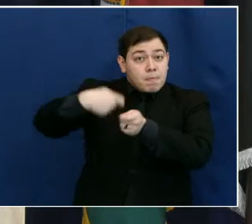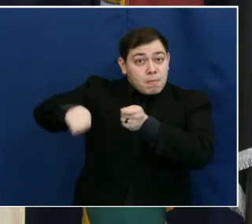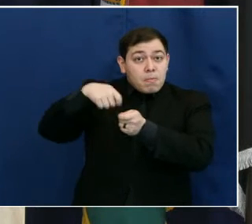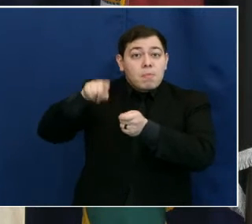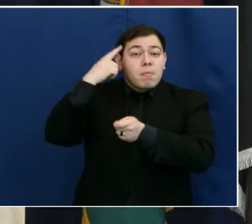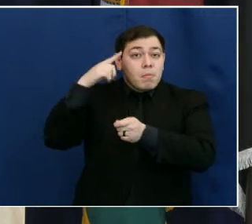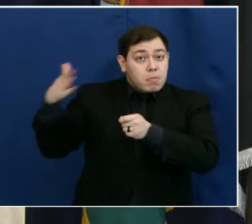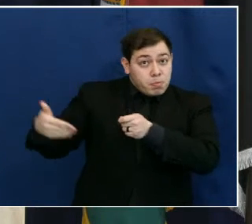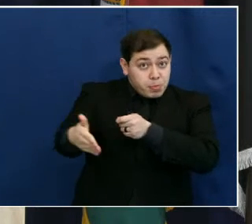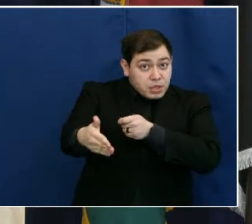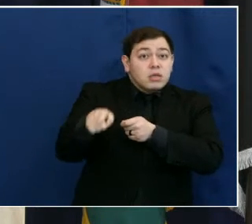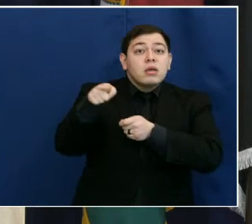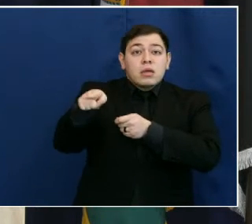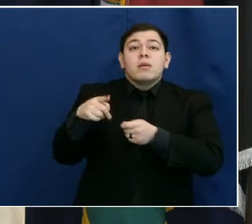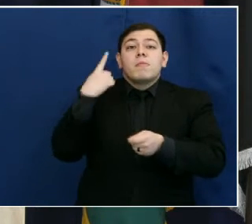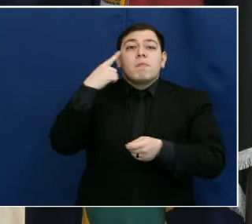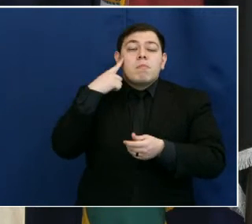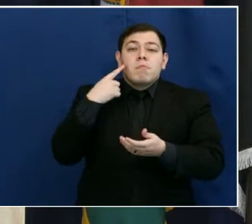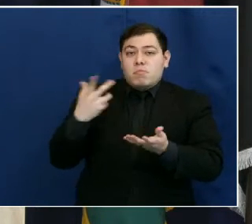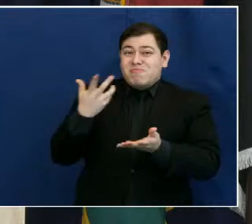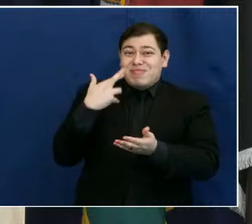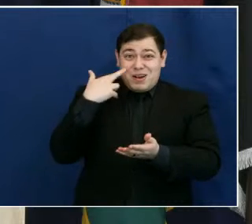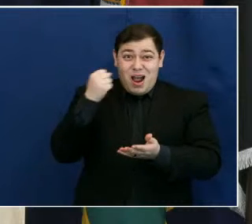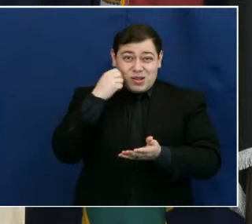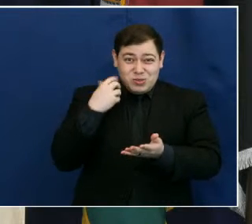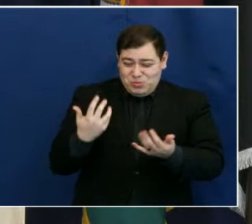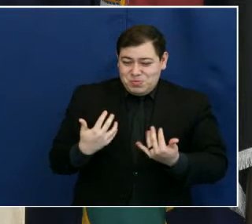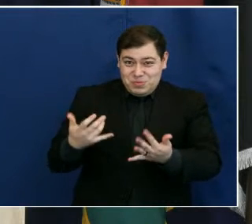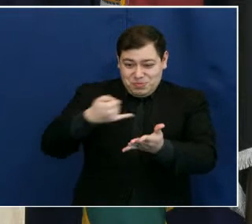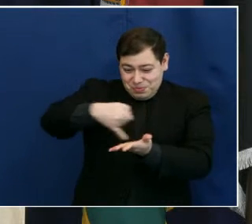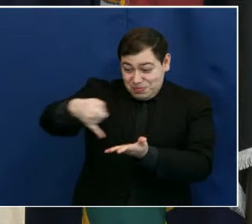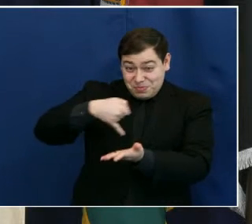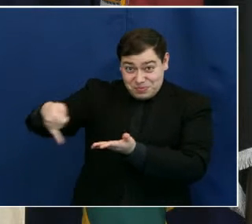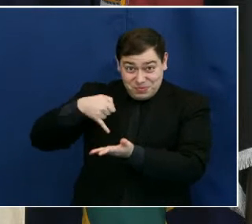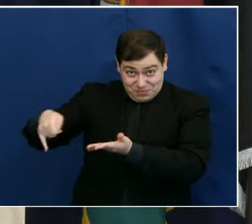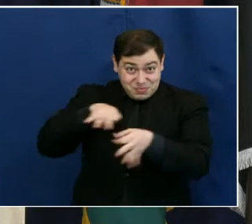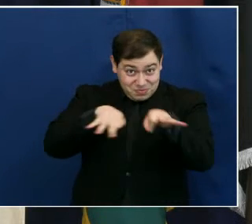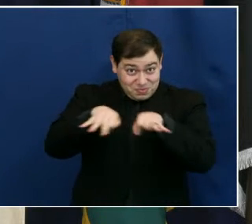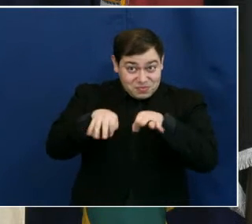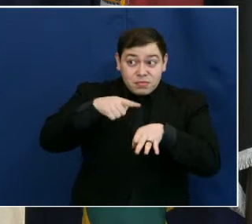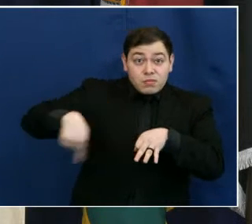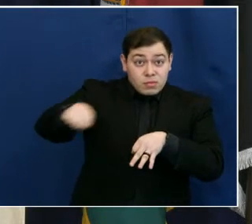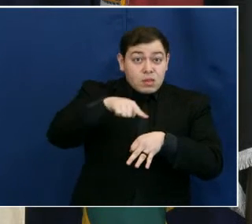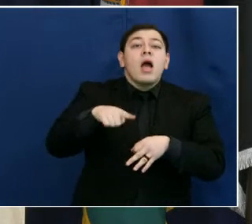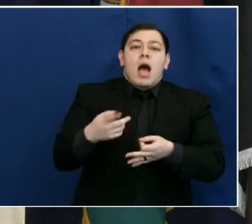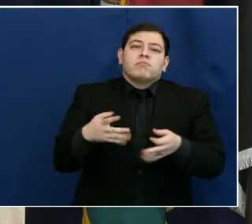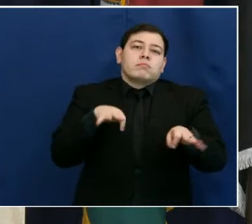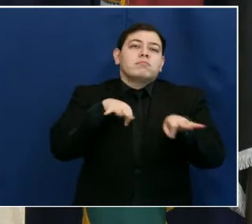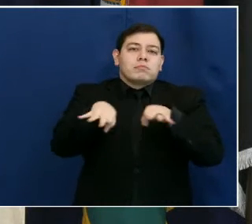semana abriremos citas también para este sector. Los trabajadores pueden programar su cita en